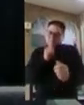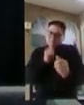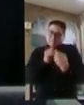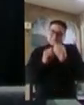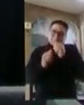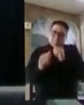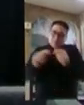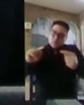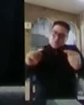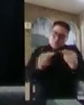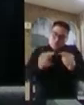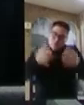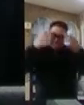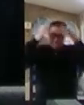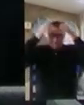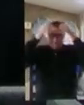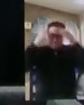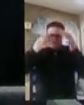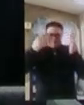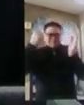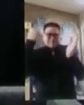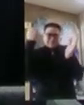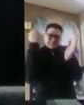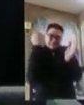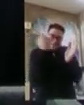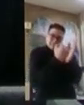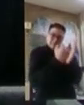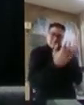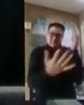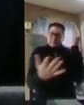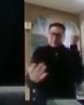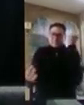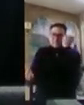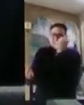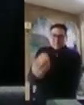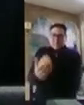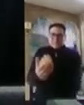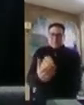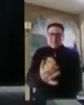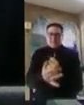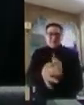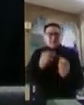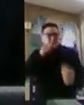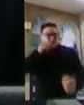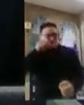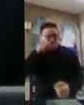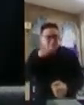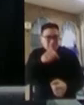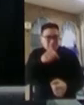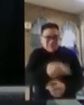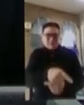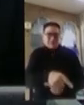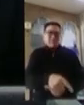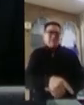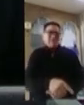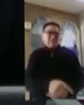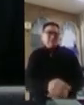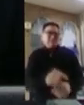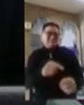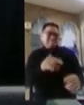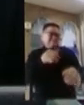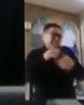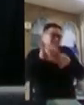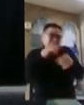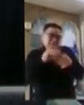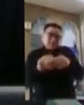lo crucificaron, lo clavaron, lo escupieron, lo maltrataron y le